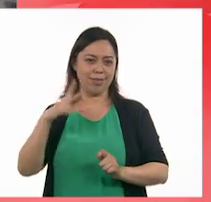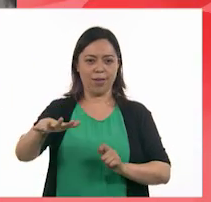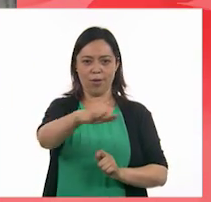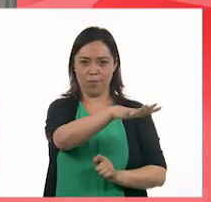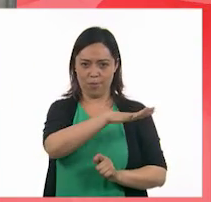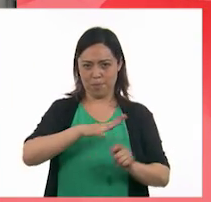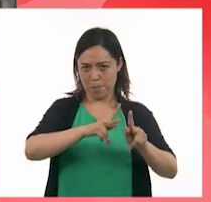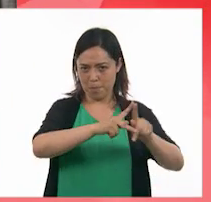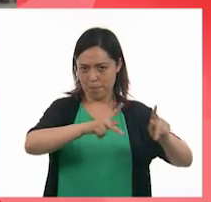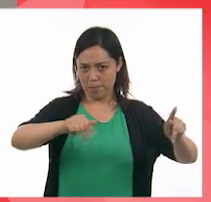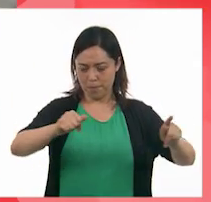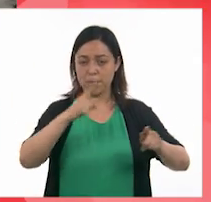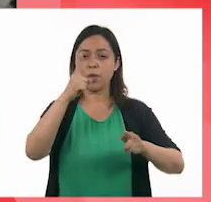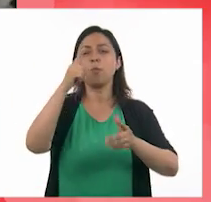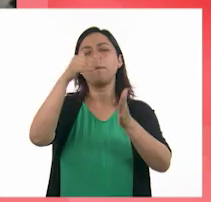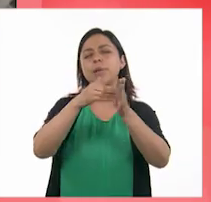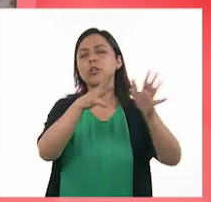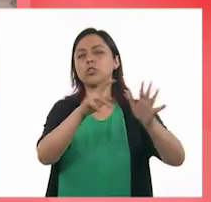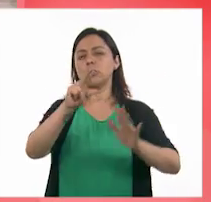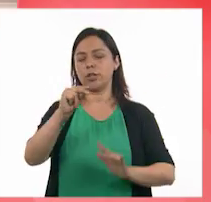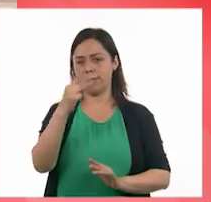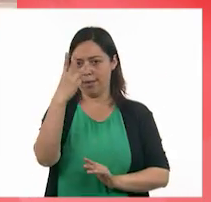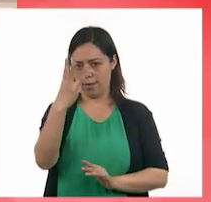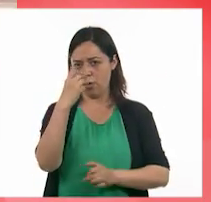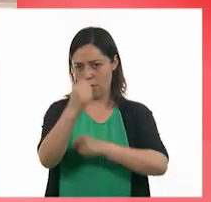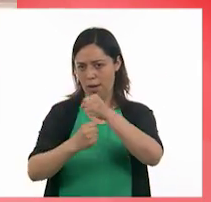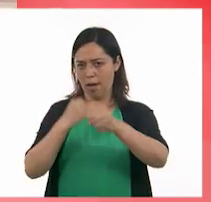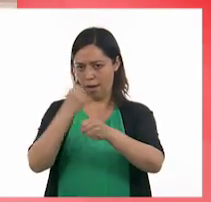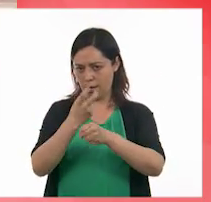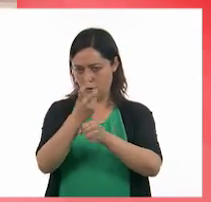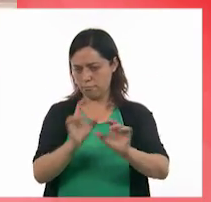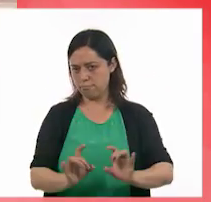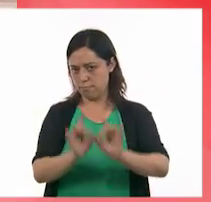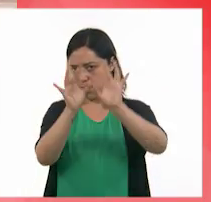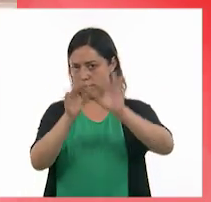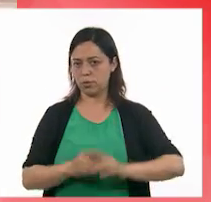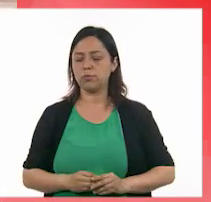en mayo de 1882.